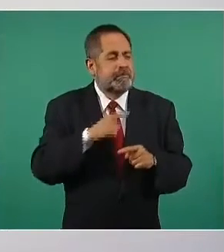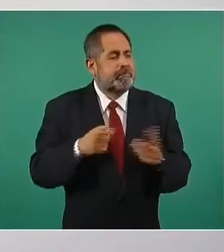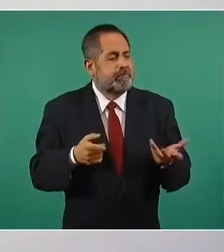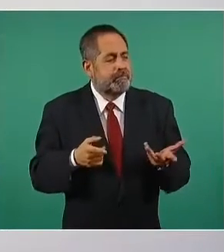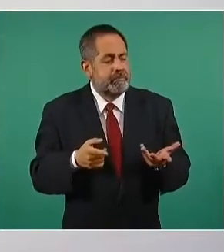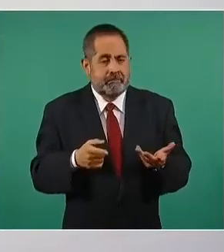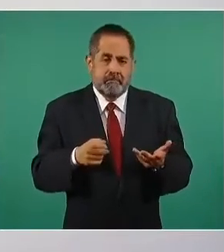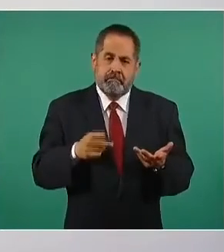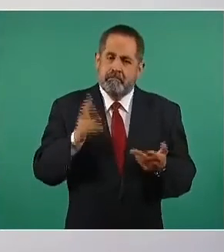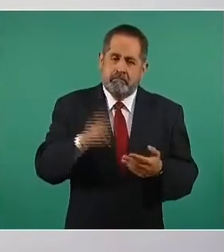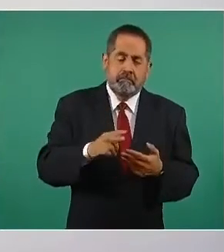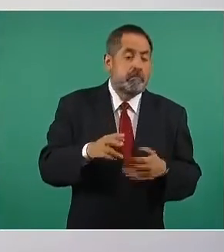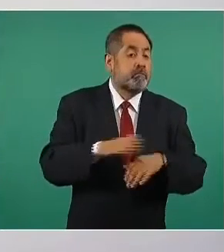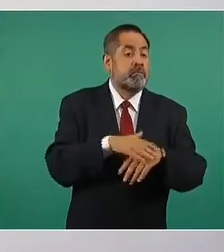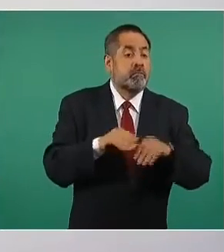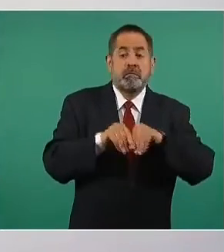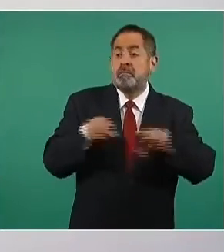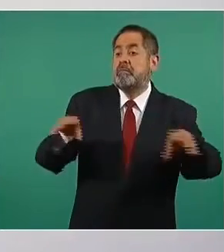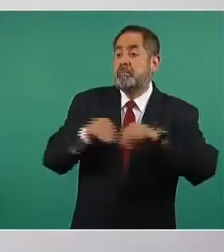muchísimo.